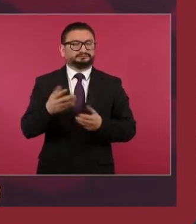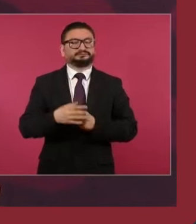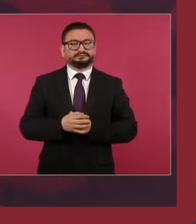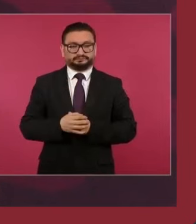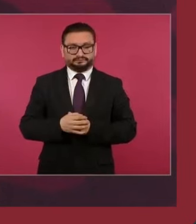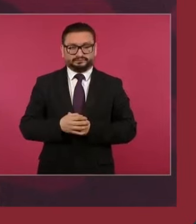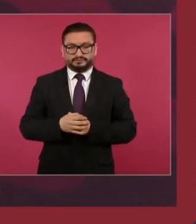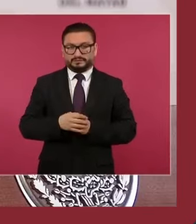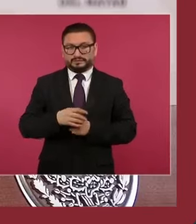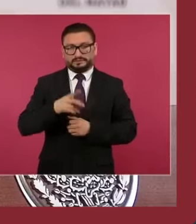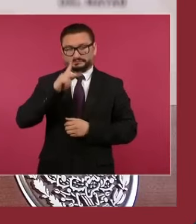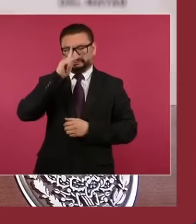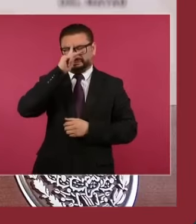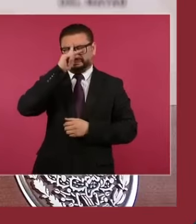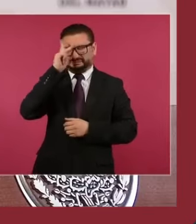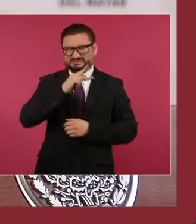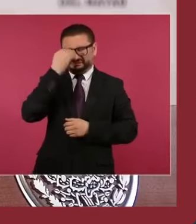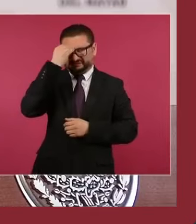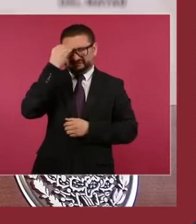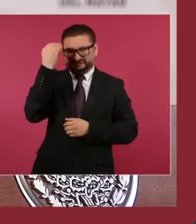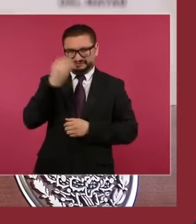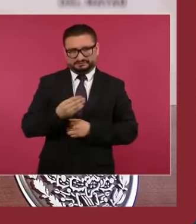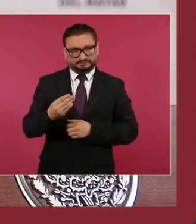una aberración